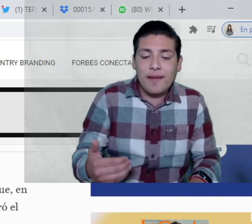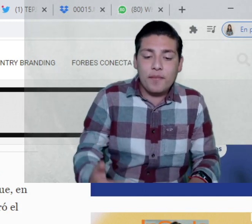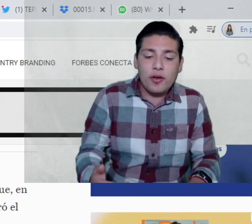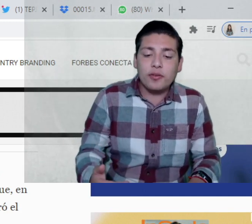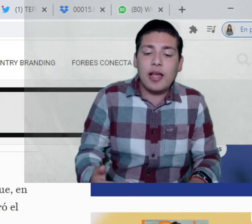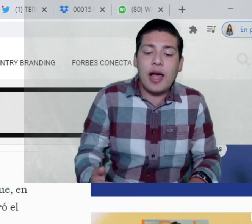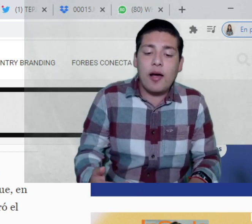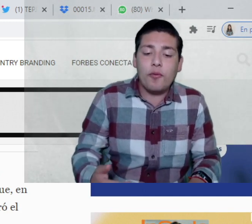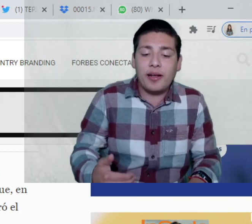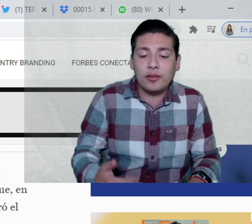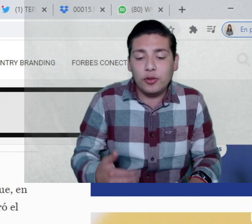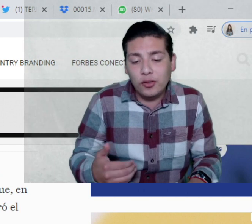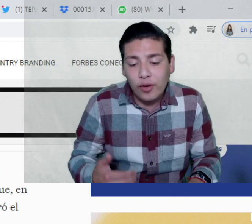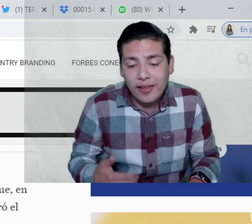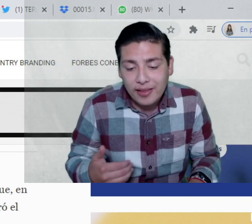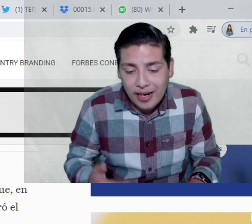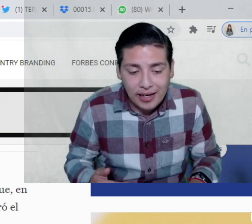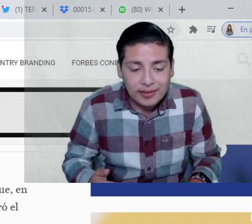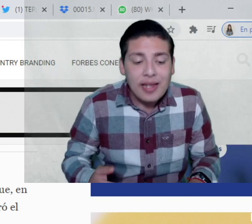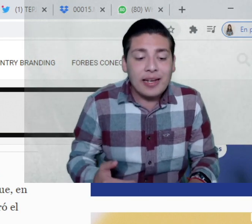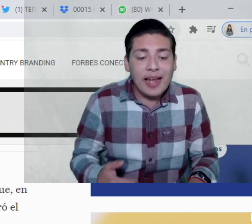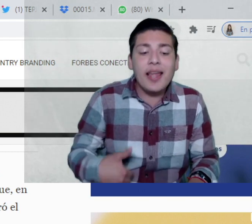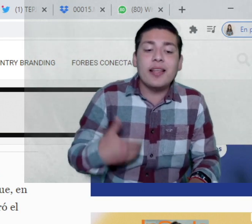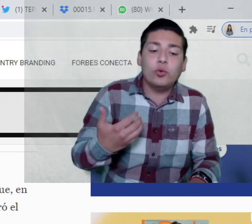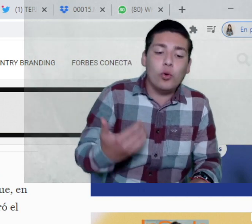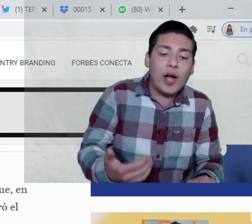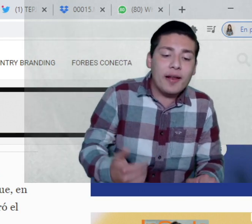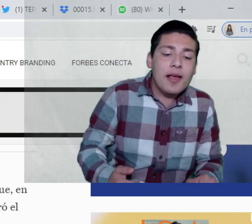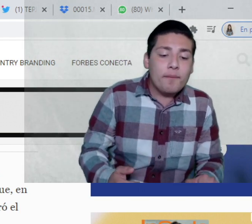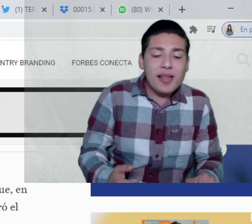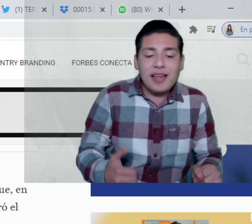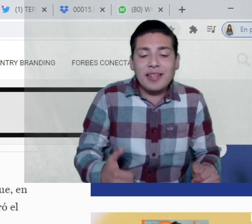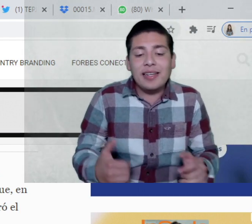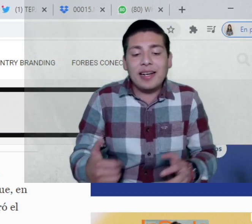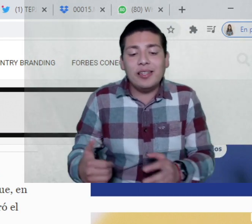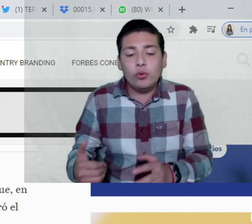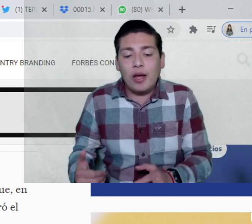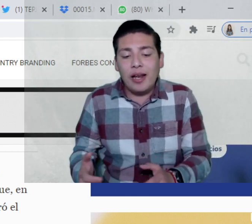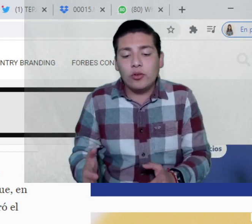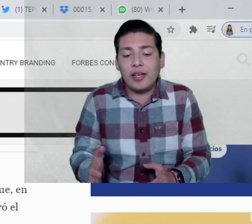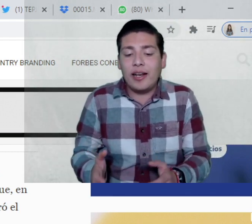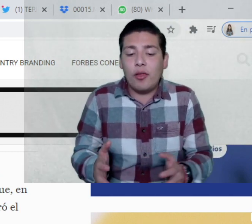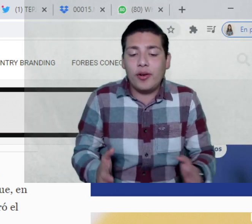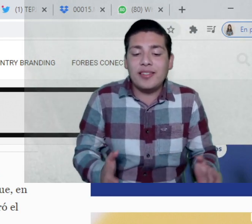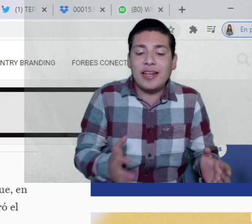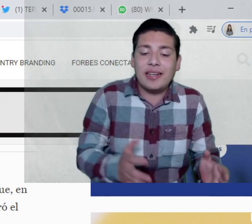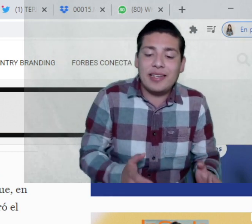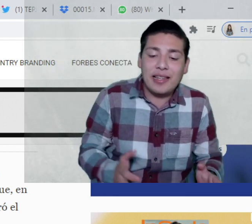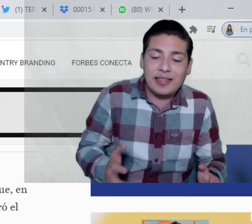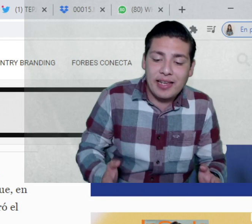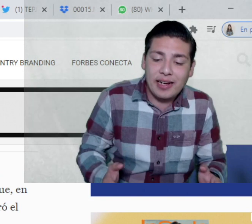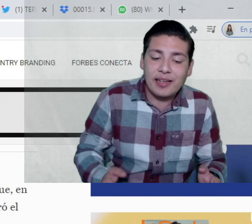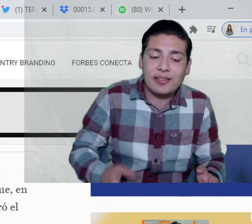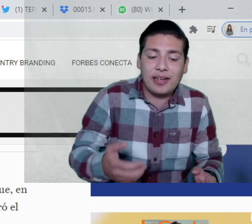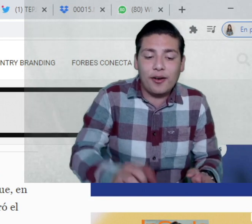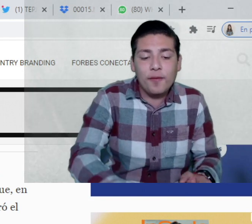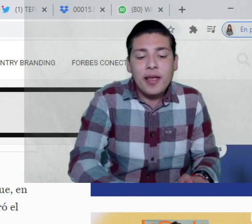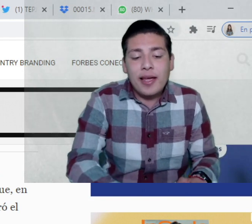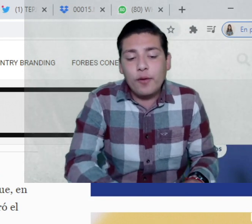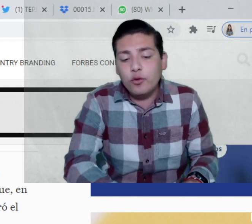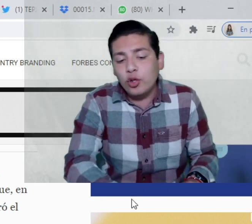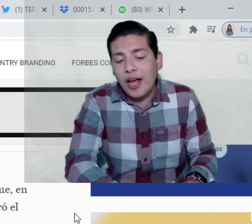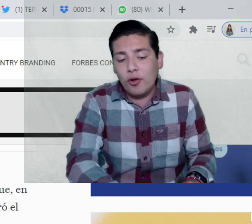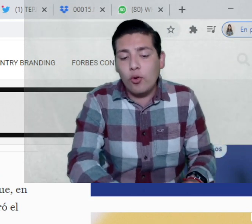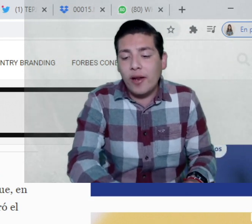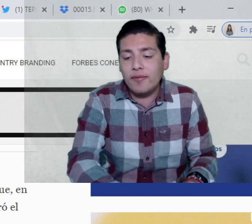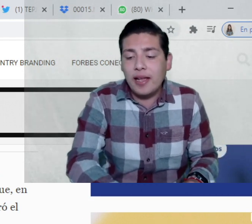tienen envíos a ubicaciones fuera de Texas que en su lugar vendan ese gas natural a los generadores de energía de Texas, declaró